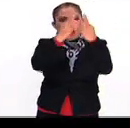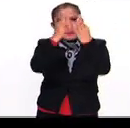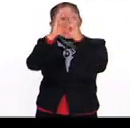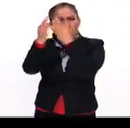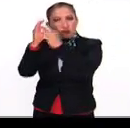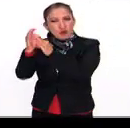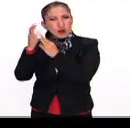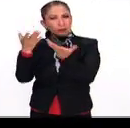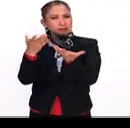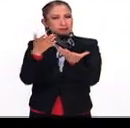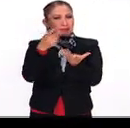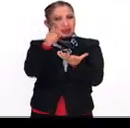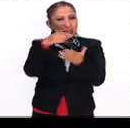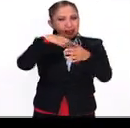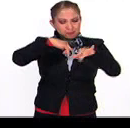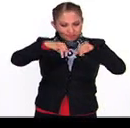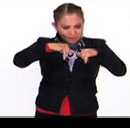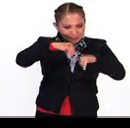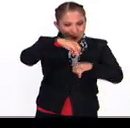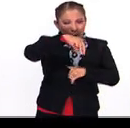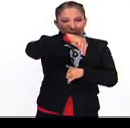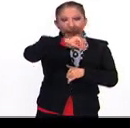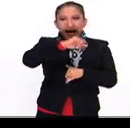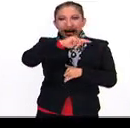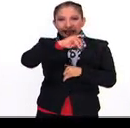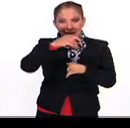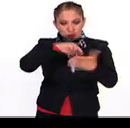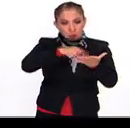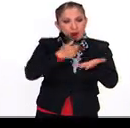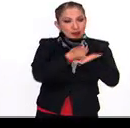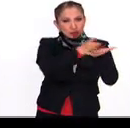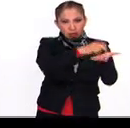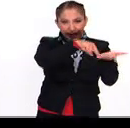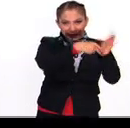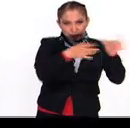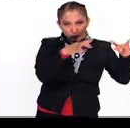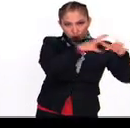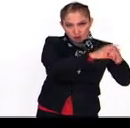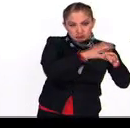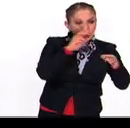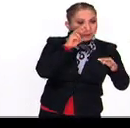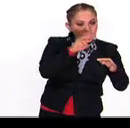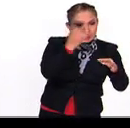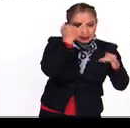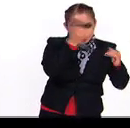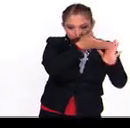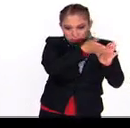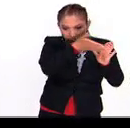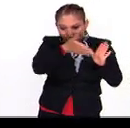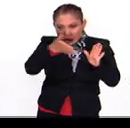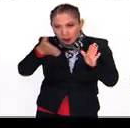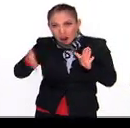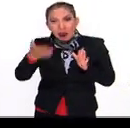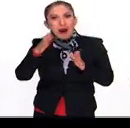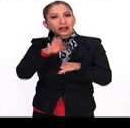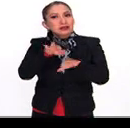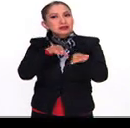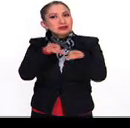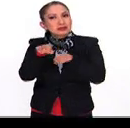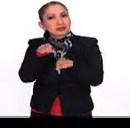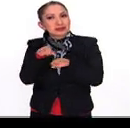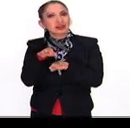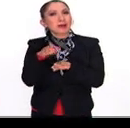modelos y de maquetas de sus intervenciones arquitectónicas, uno puede ver la continuidad de esa idea precisamente en relación a